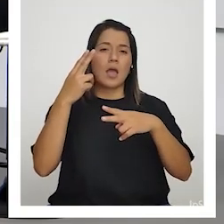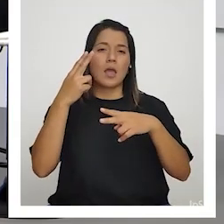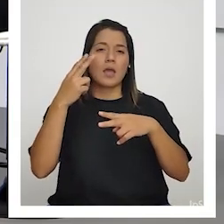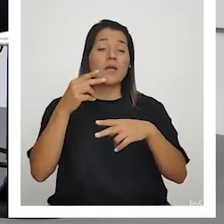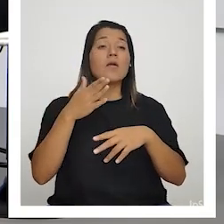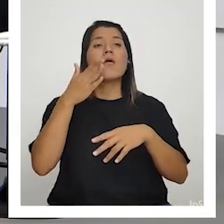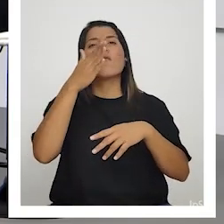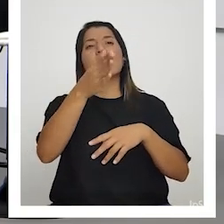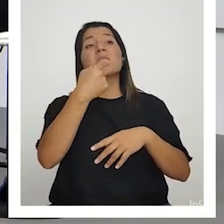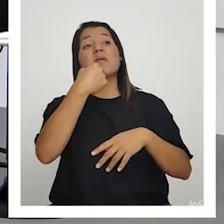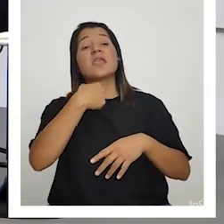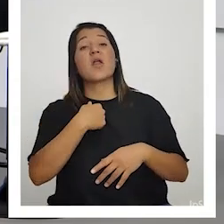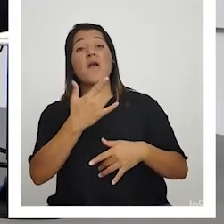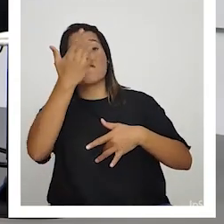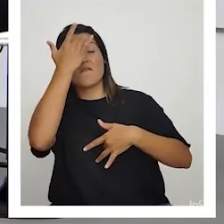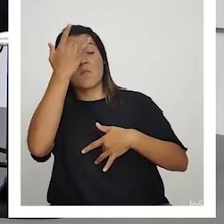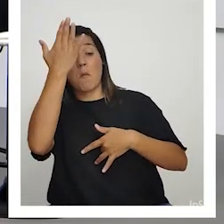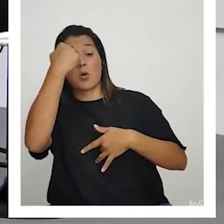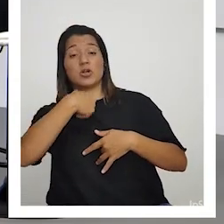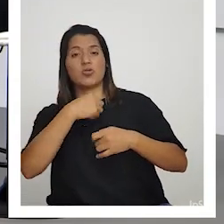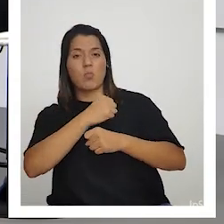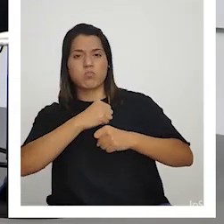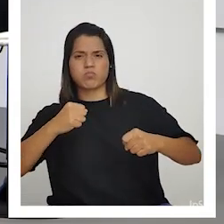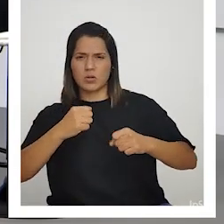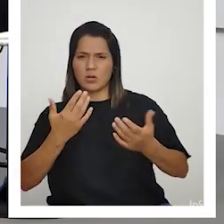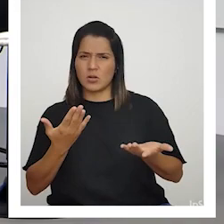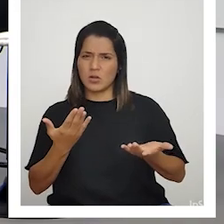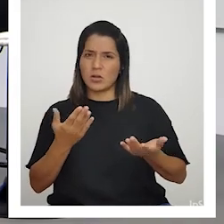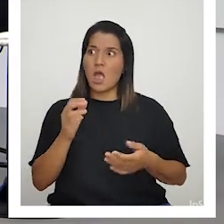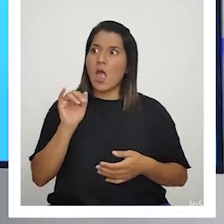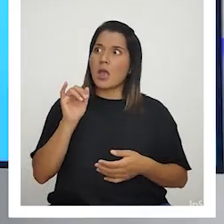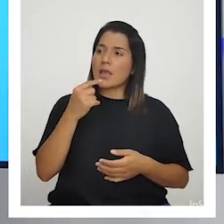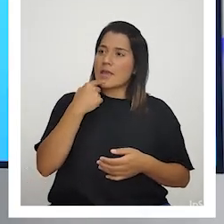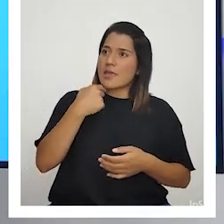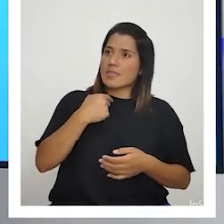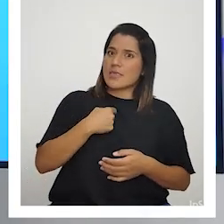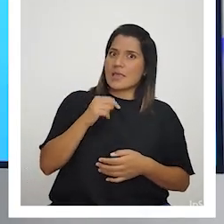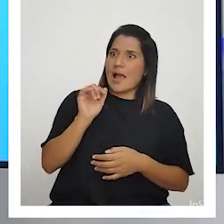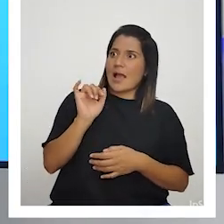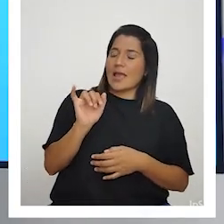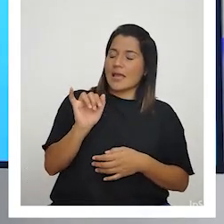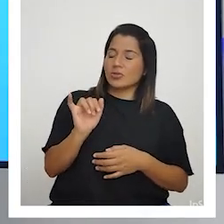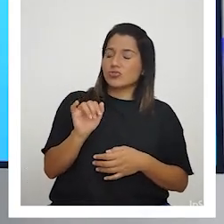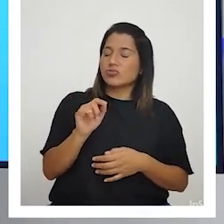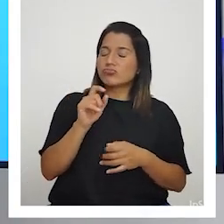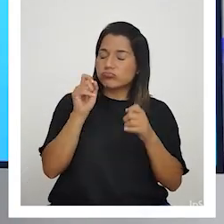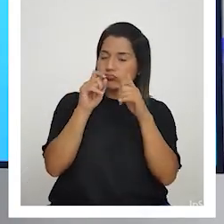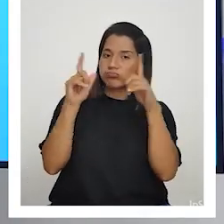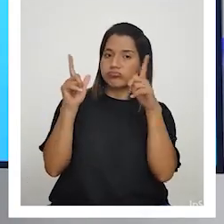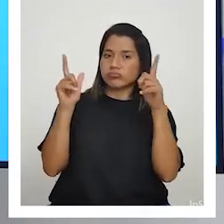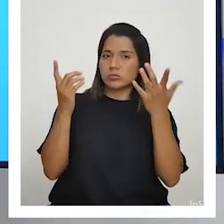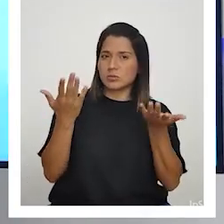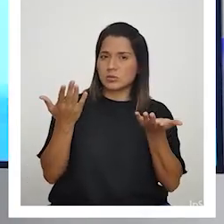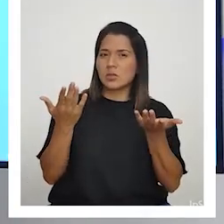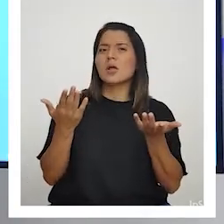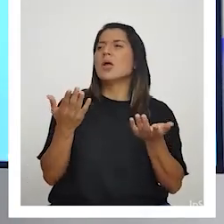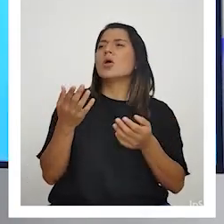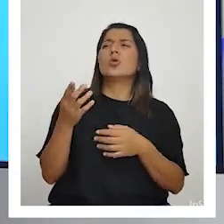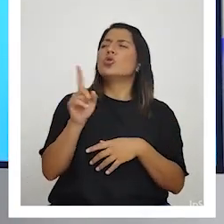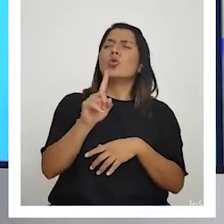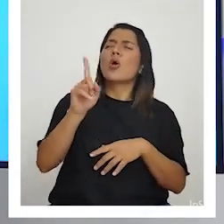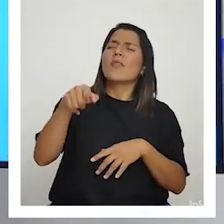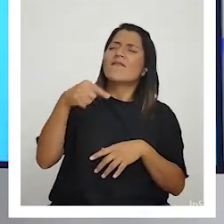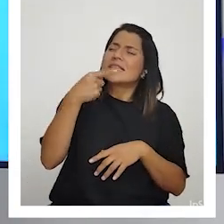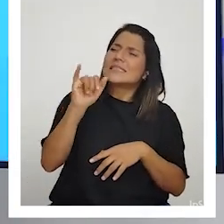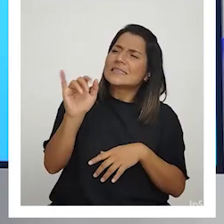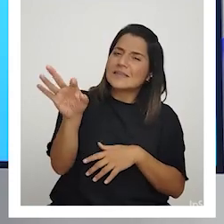ser gorda. Y digamos, eso es un comentario impactante que no debería existir de por sí, ¿verdad? Porque debe tratarse, como ya usted lo mencionaba, de una